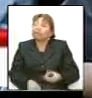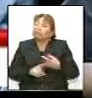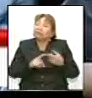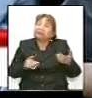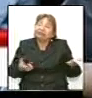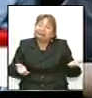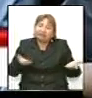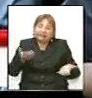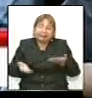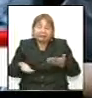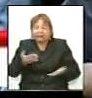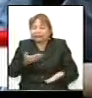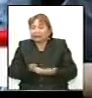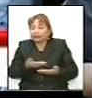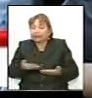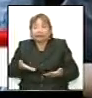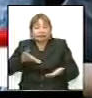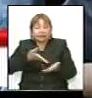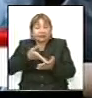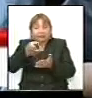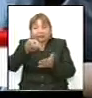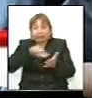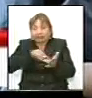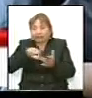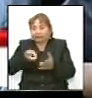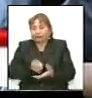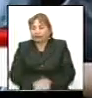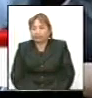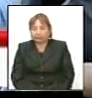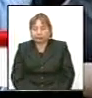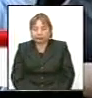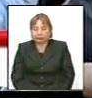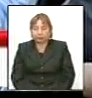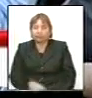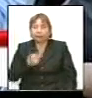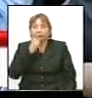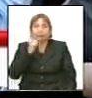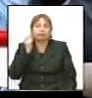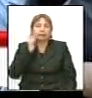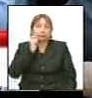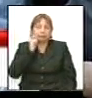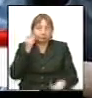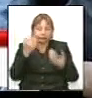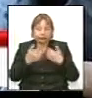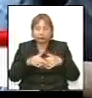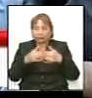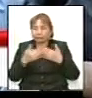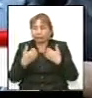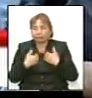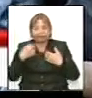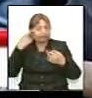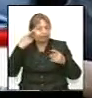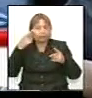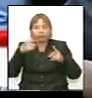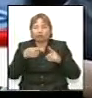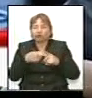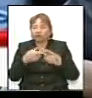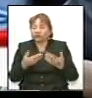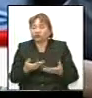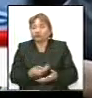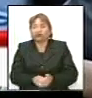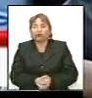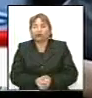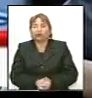creo que ese es un poco también el camino o sea en la empresa privada de alguna manera tiene la intención de algunos